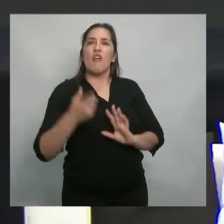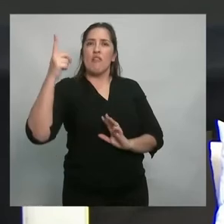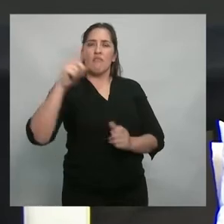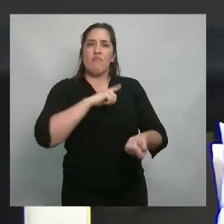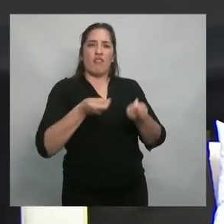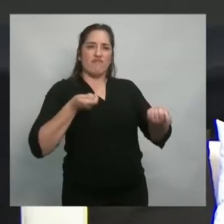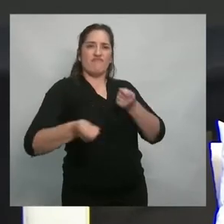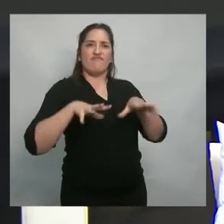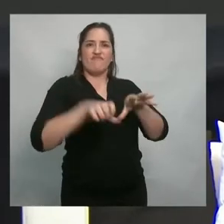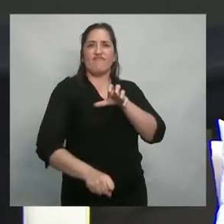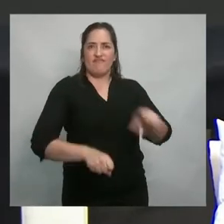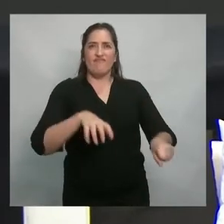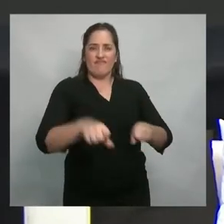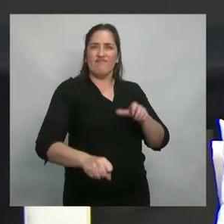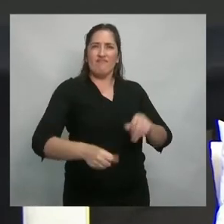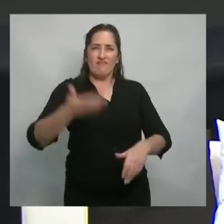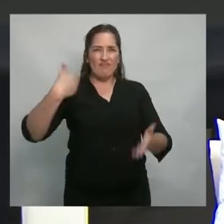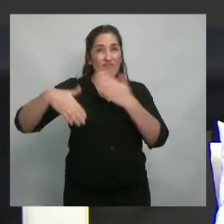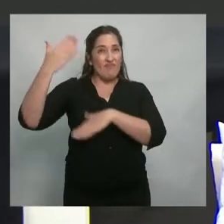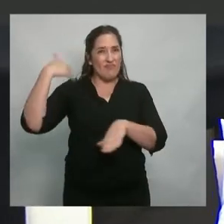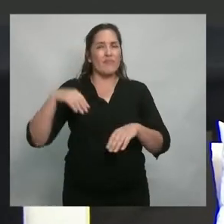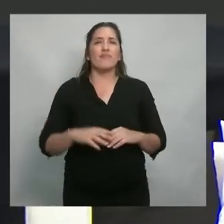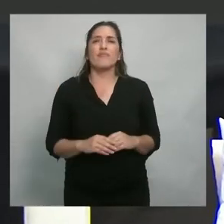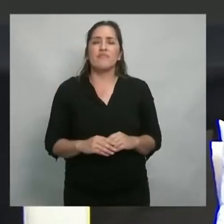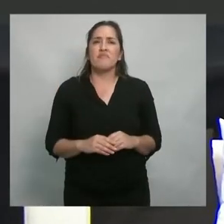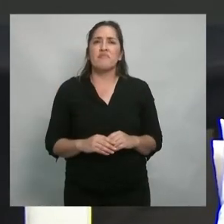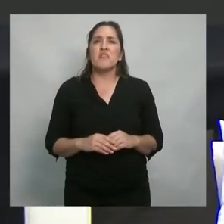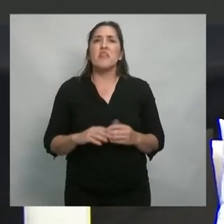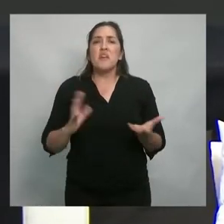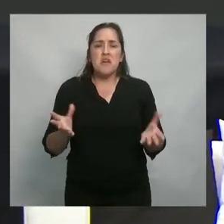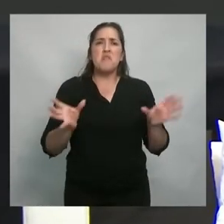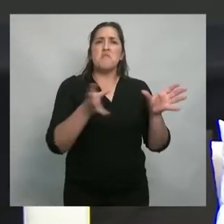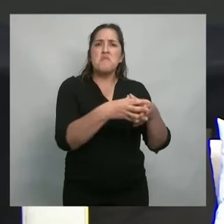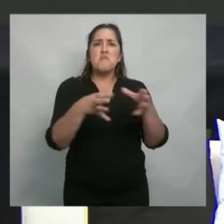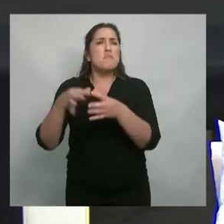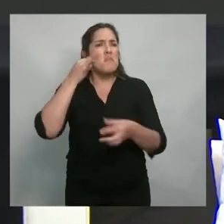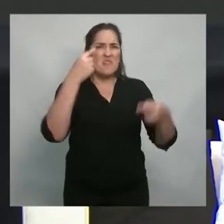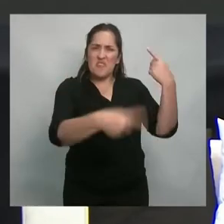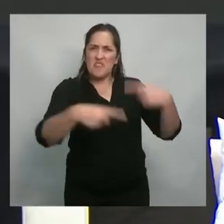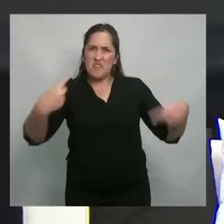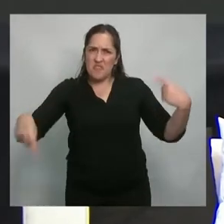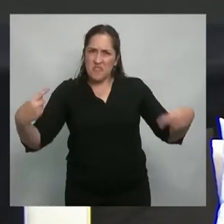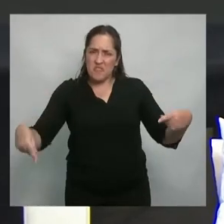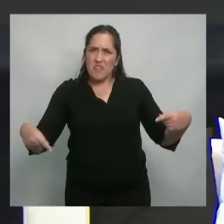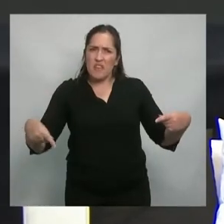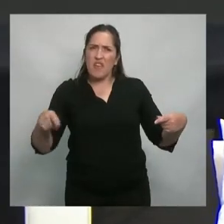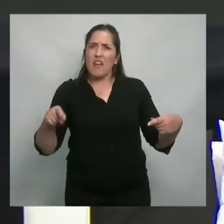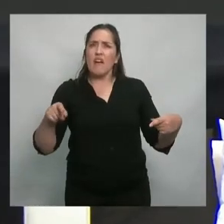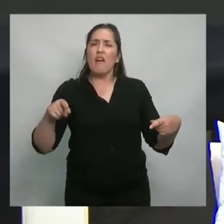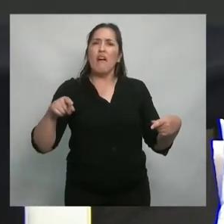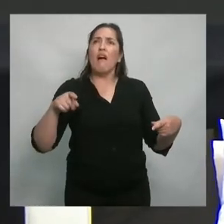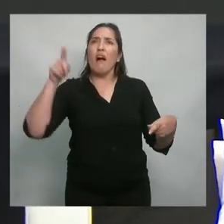La ficción de que existen entre los humanos razas adquiere realidad social en